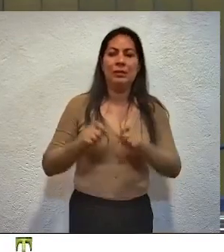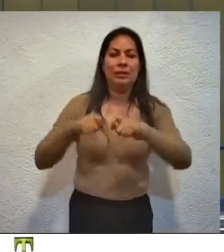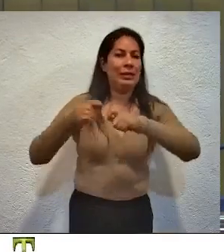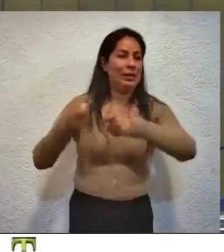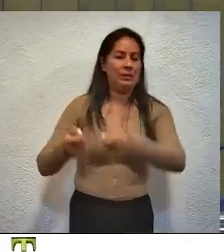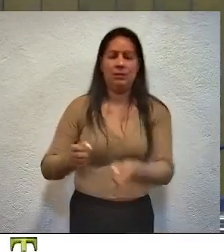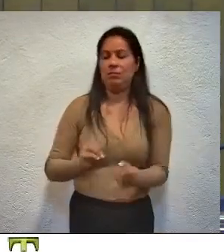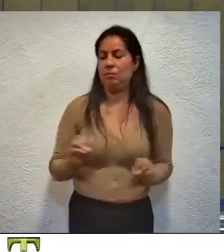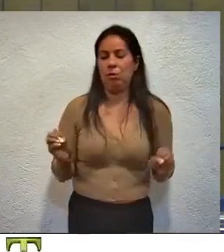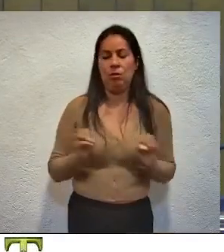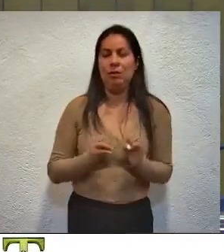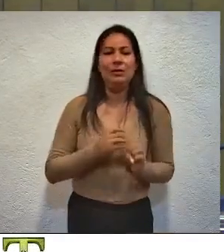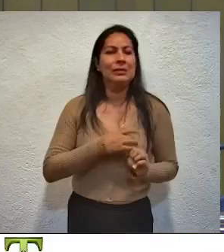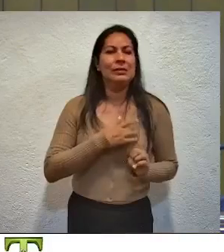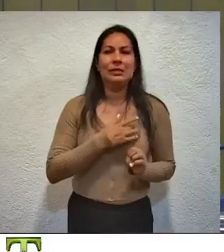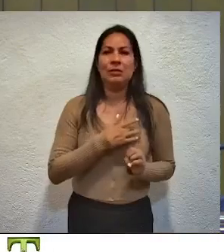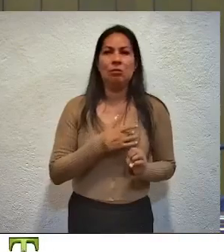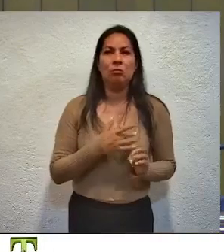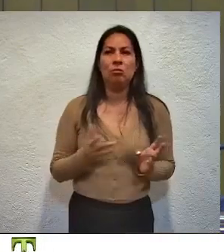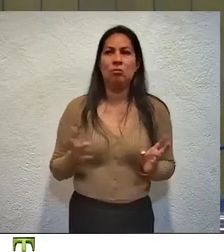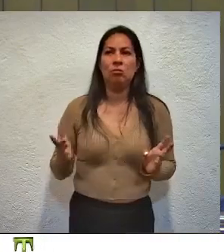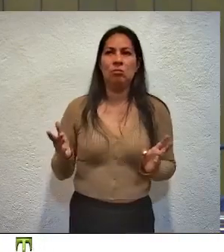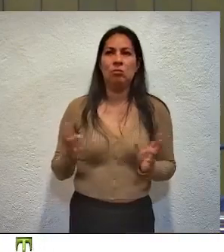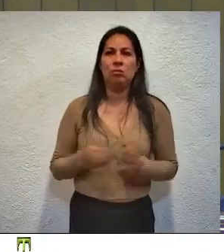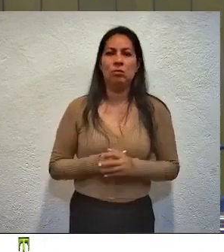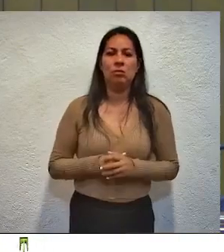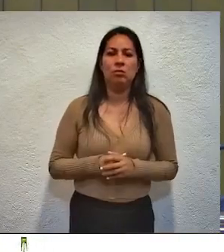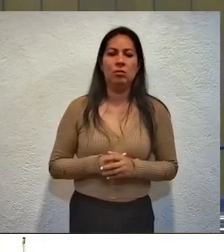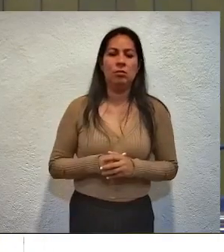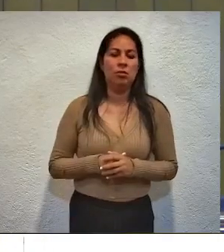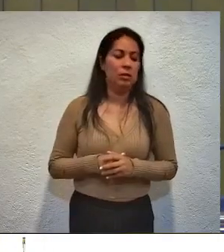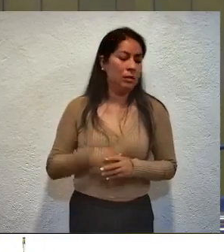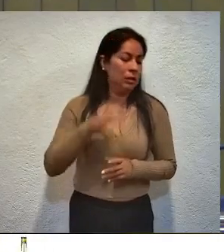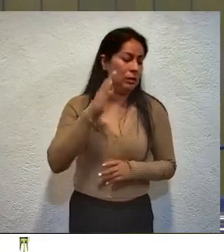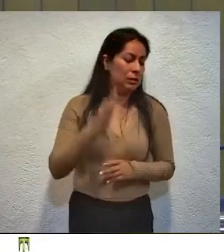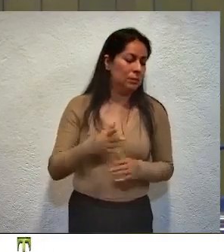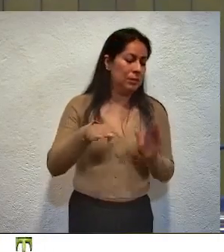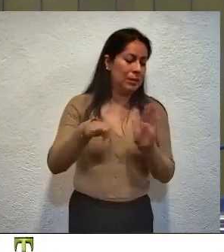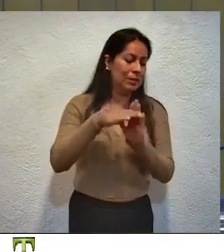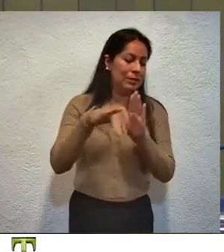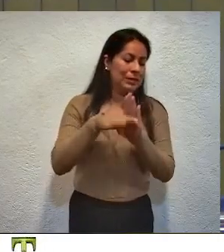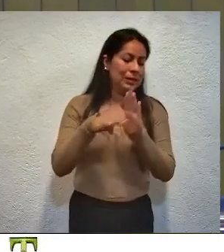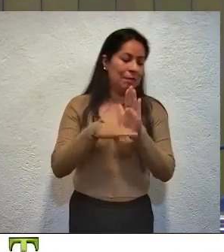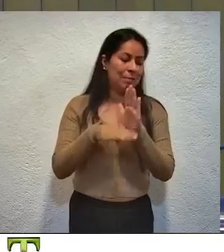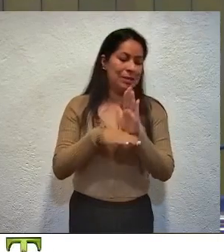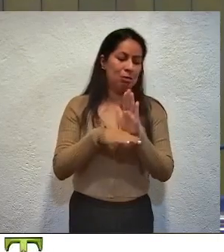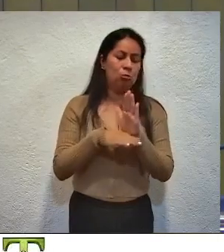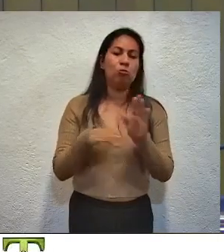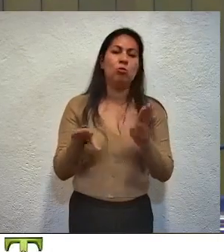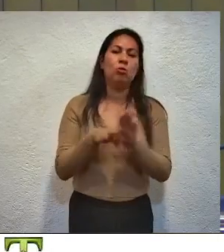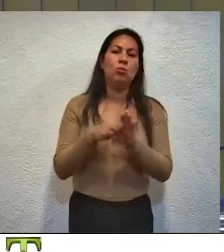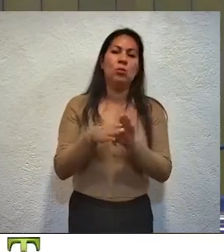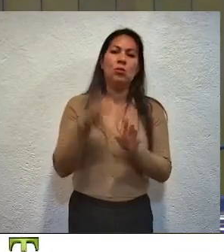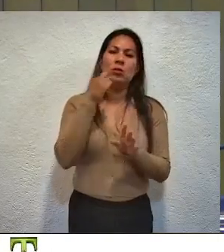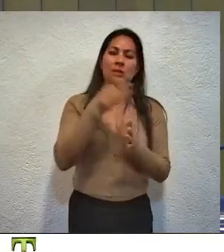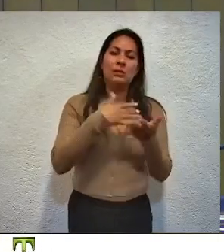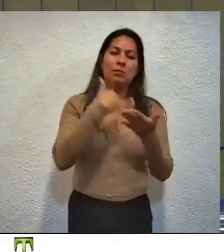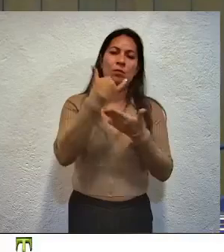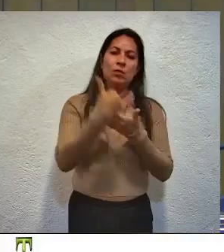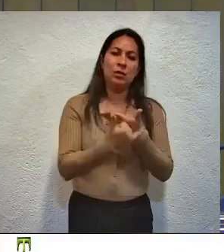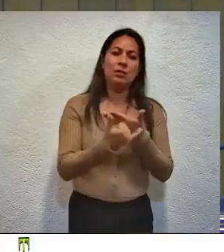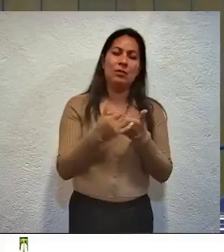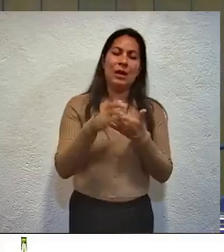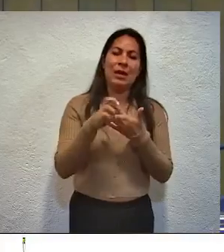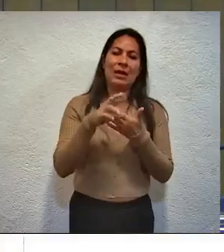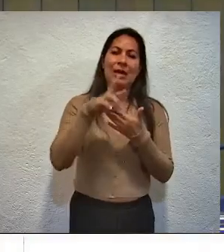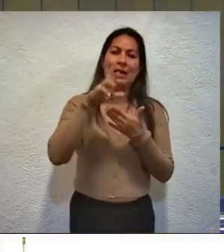otorgárseles. No, me parece que en el momento en que se aprueben los lineamientos, tal como lo refiere el proyecto, el